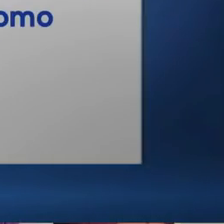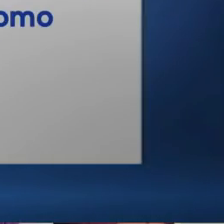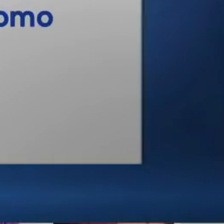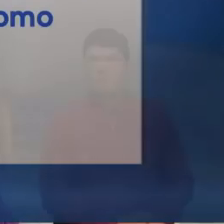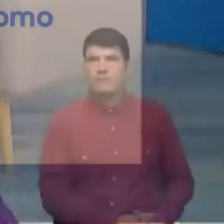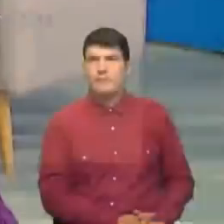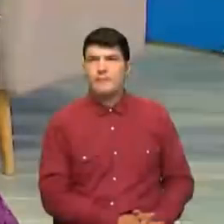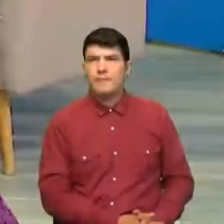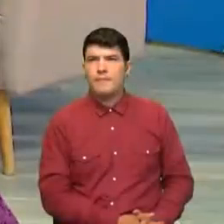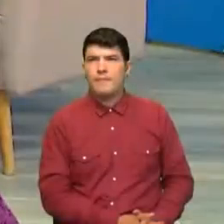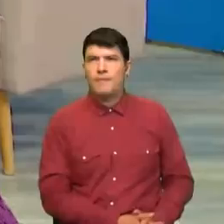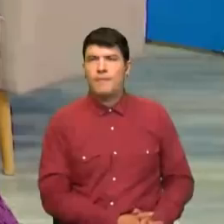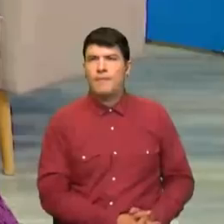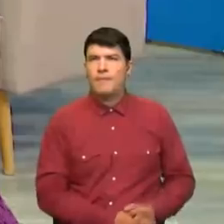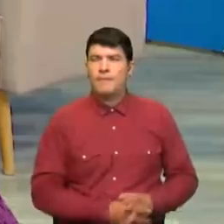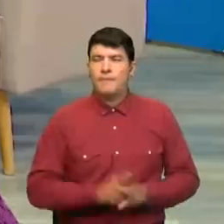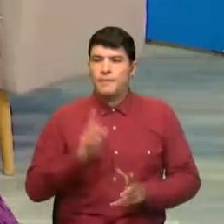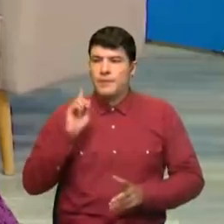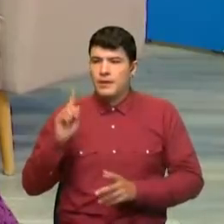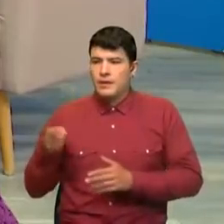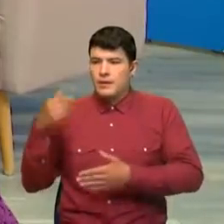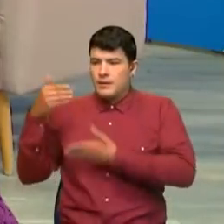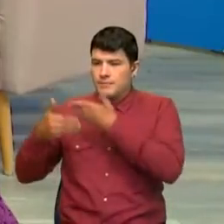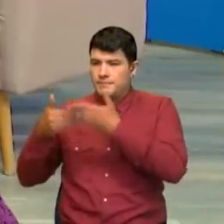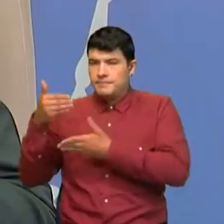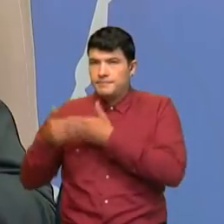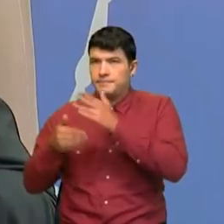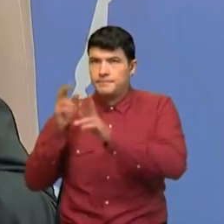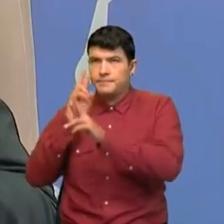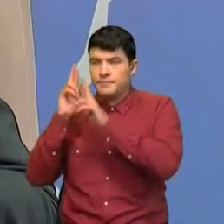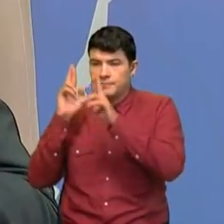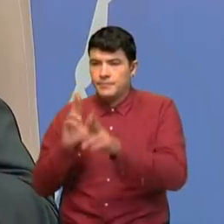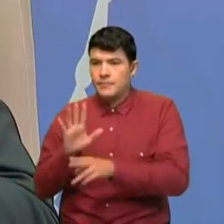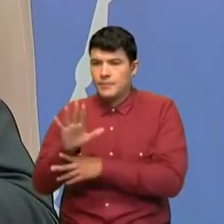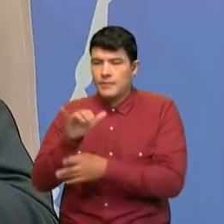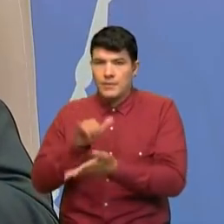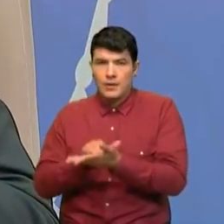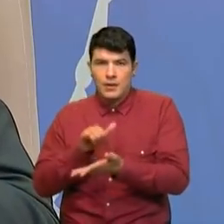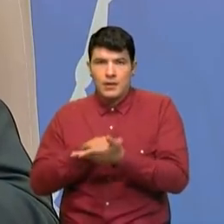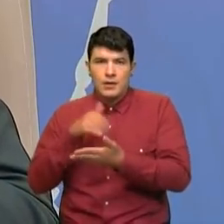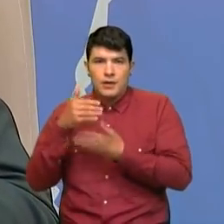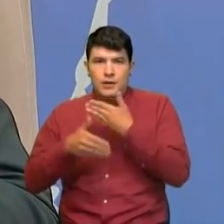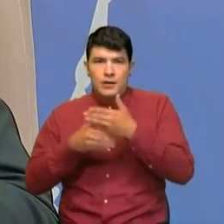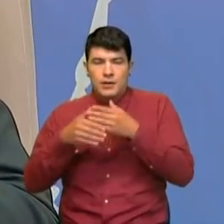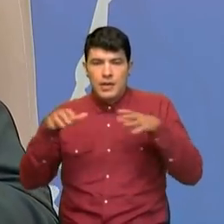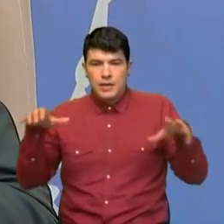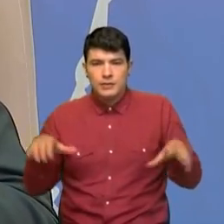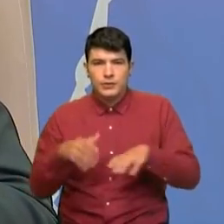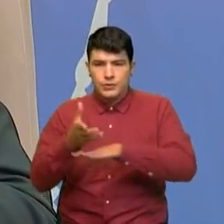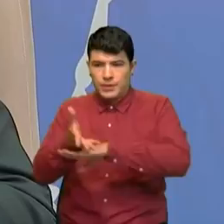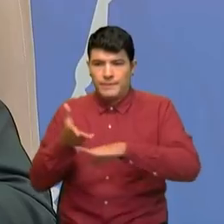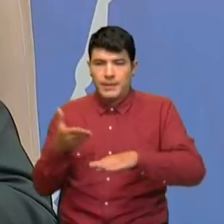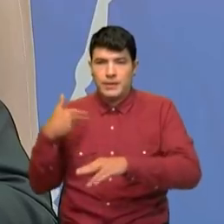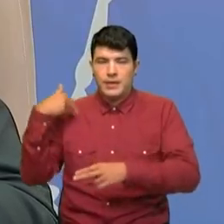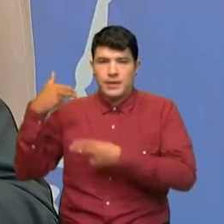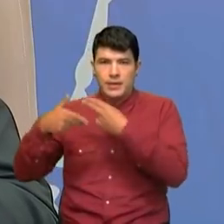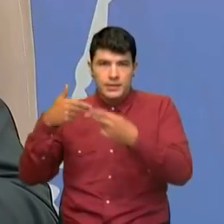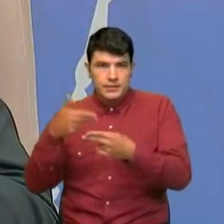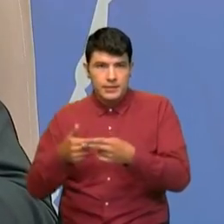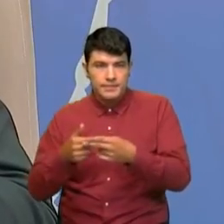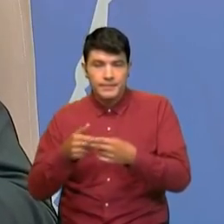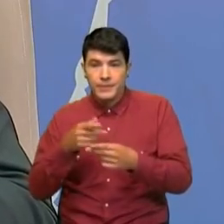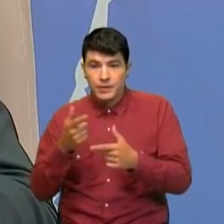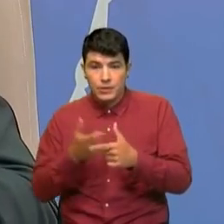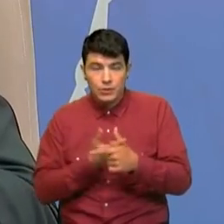Okay, bueno, el procedimiento ha establecido como tal un proceso denominado acción de petición de herencia. Entonces